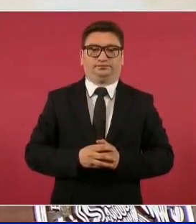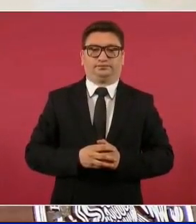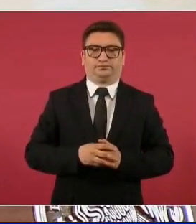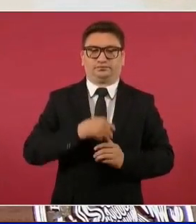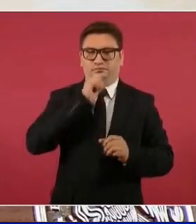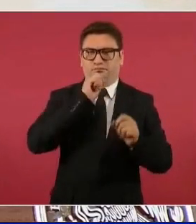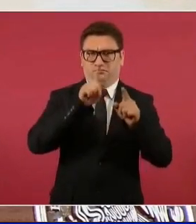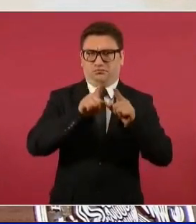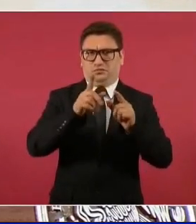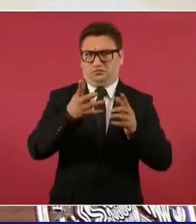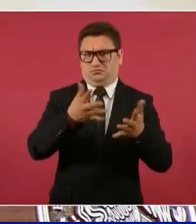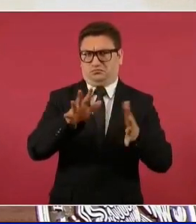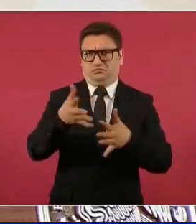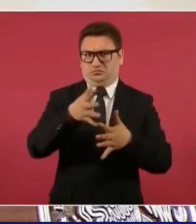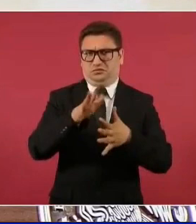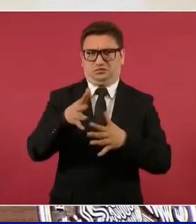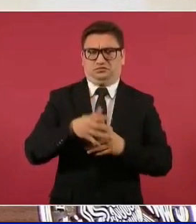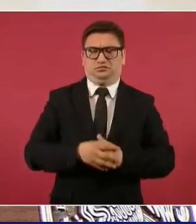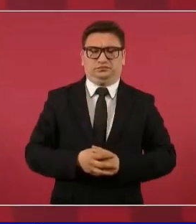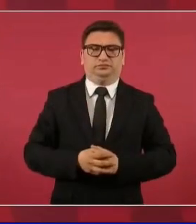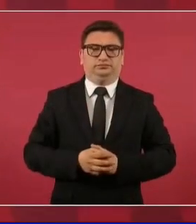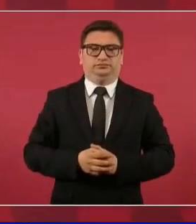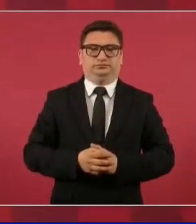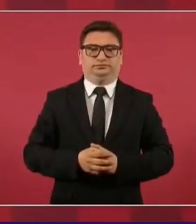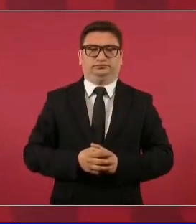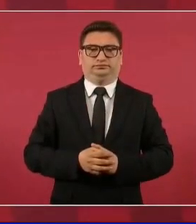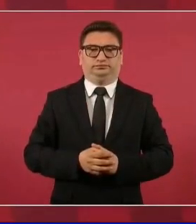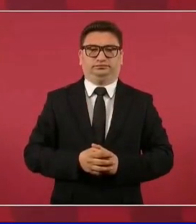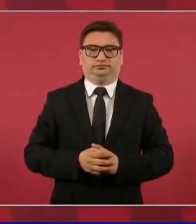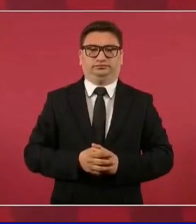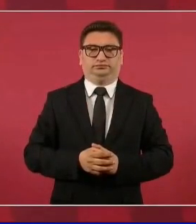es más o menos